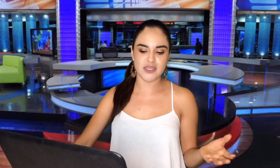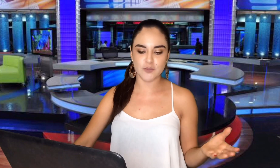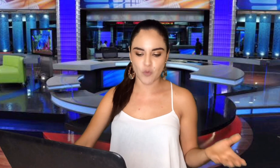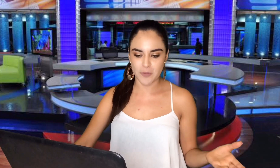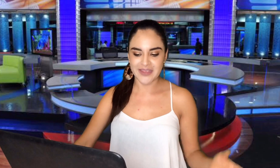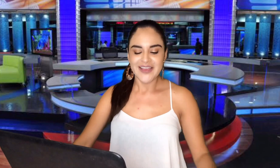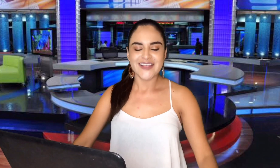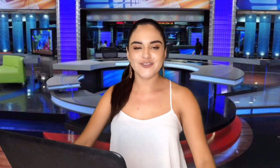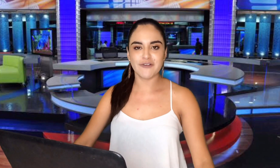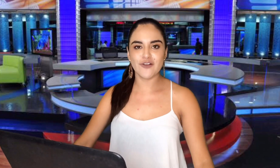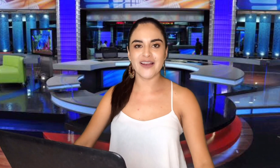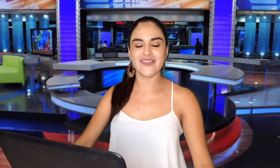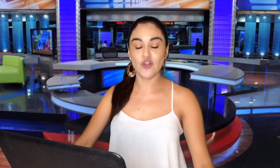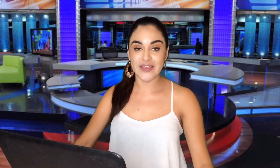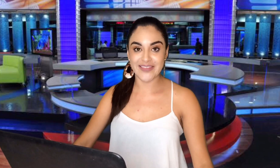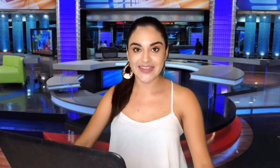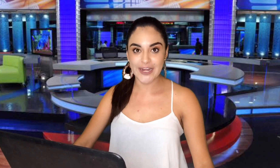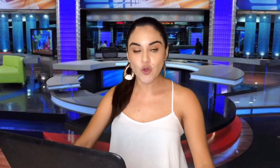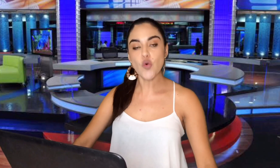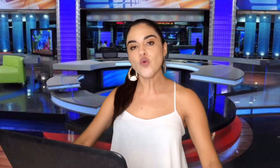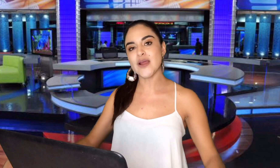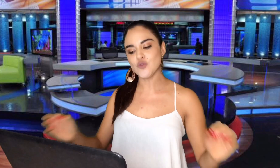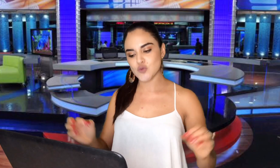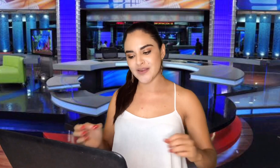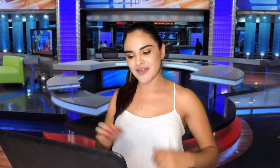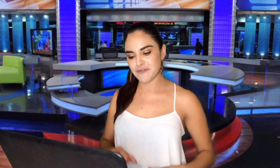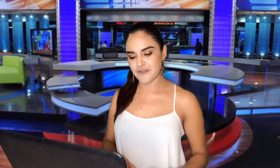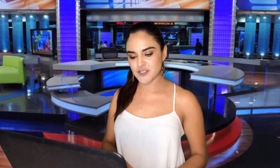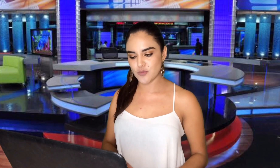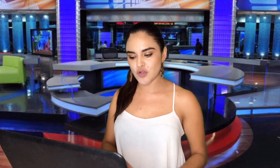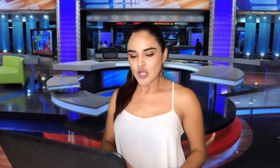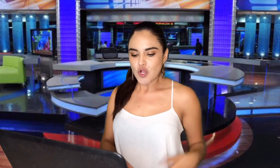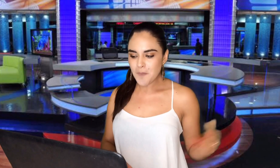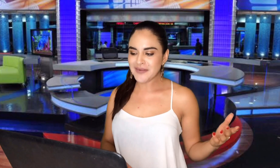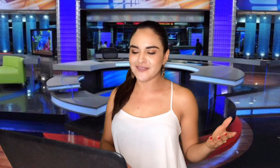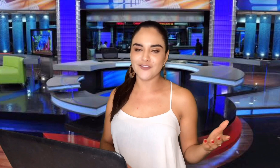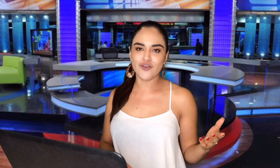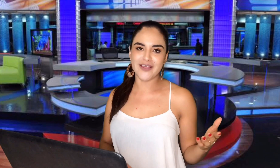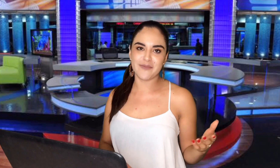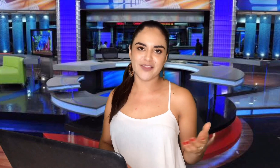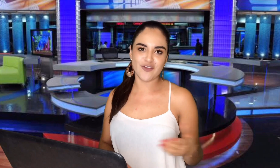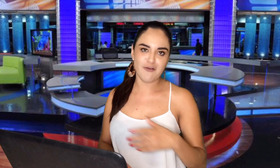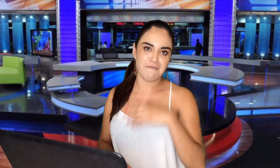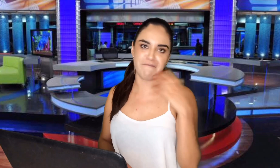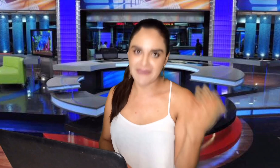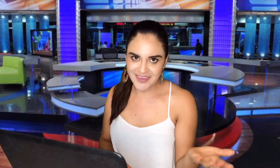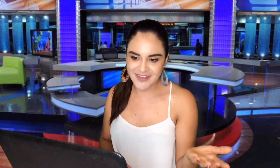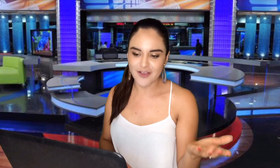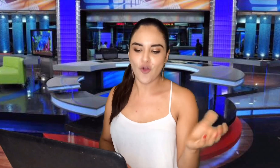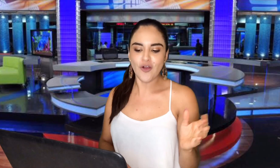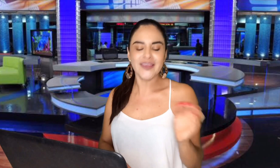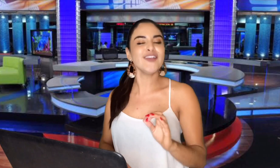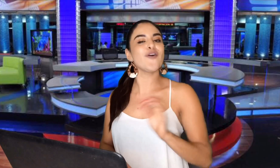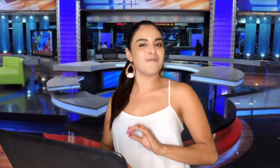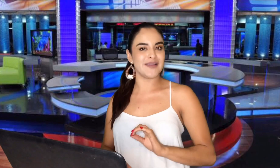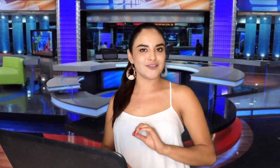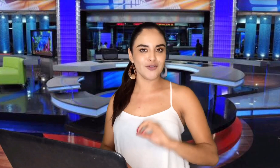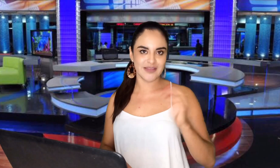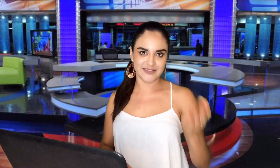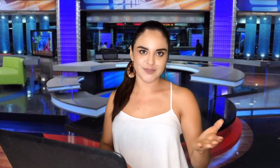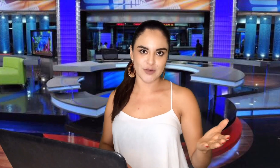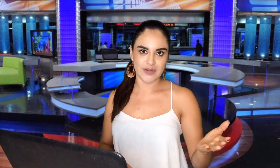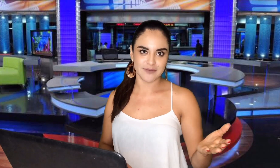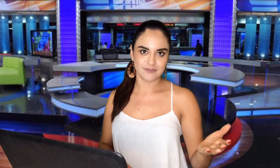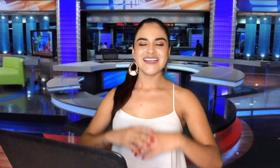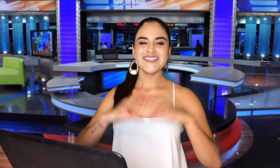sociedad pobre esto fue lo que lo que declaró una usuaria de facebook compartiendo el vídeo fake o incompleto